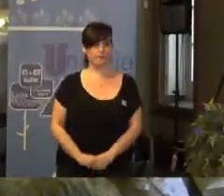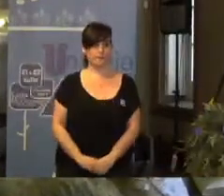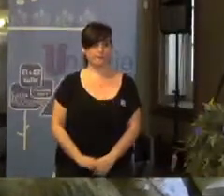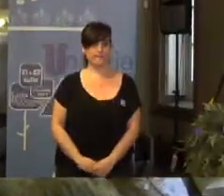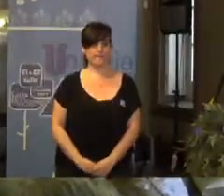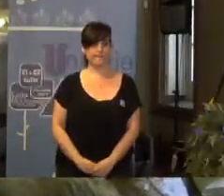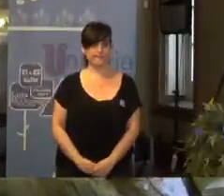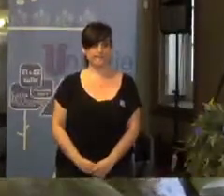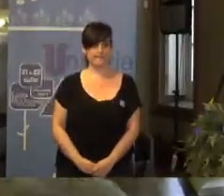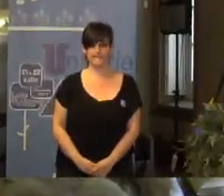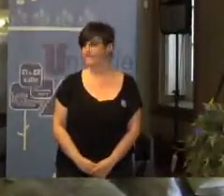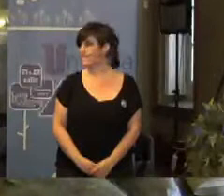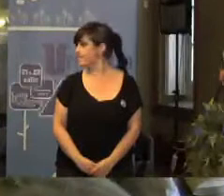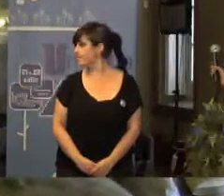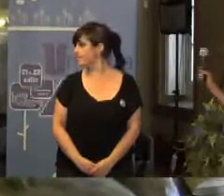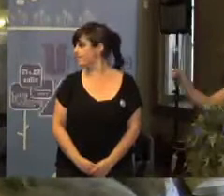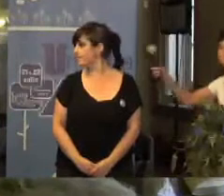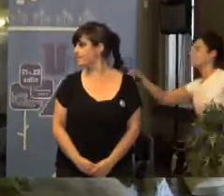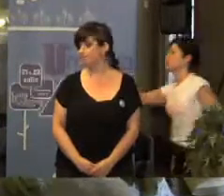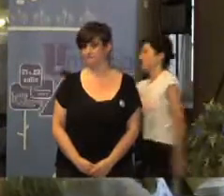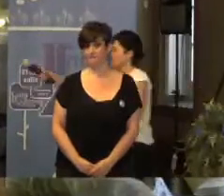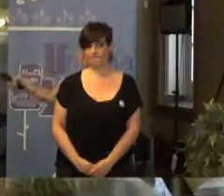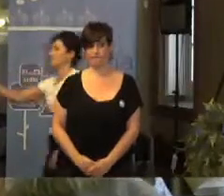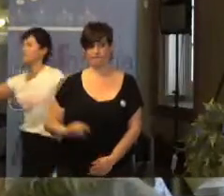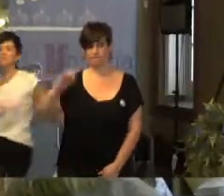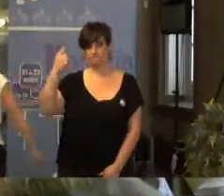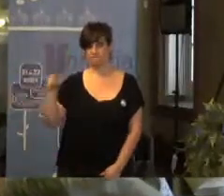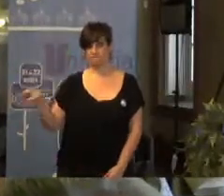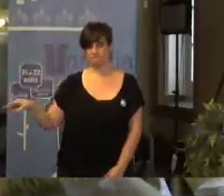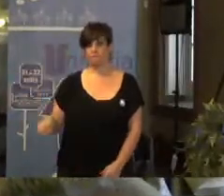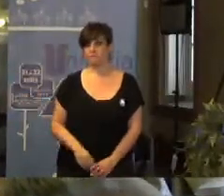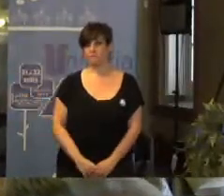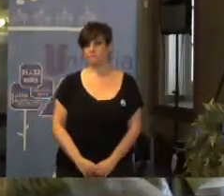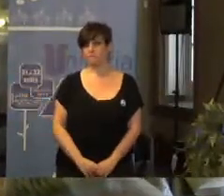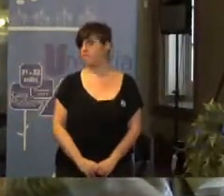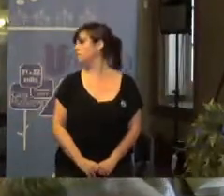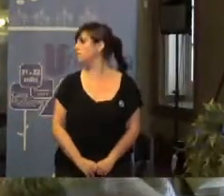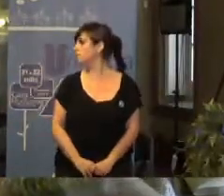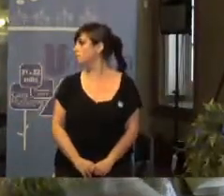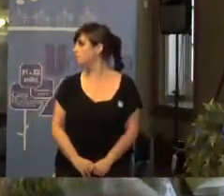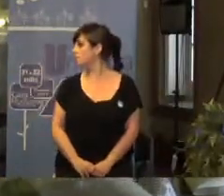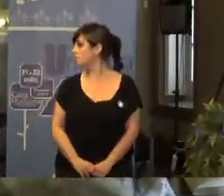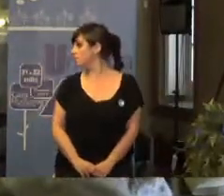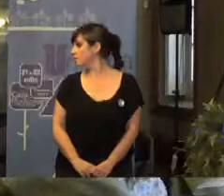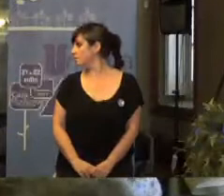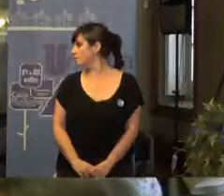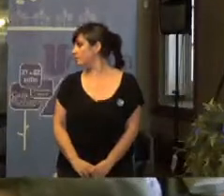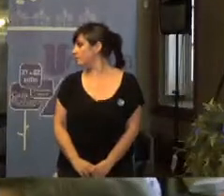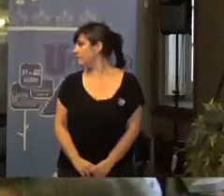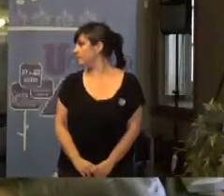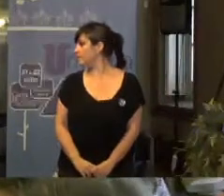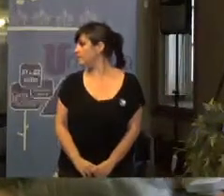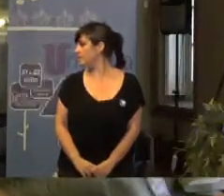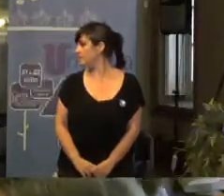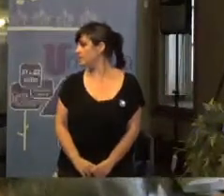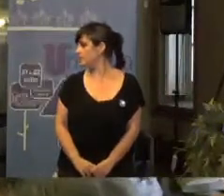Ese para ver. Vale. Este para ver. Por si tes que darlle, por si tú falas. Este é o dela. Vamos. Sí, nos